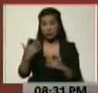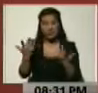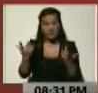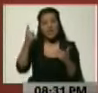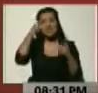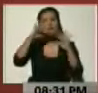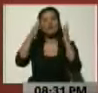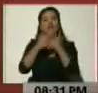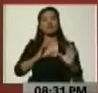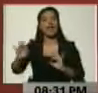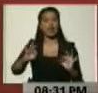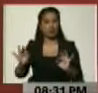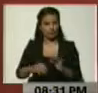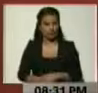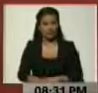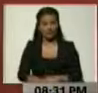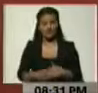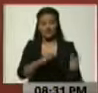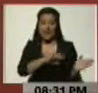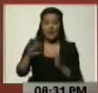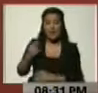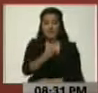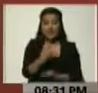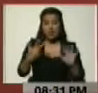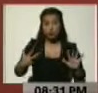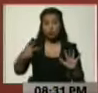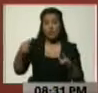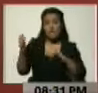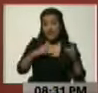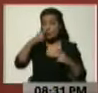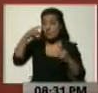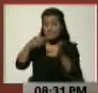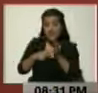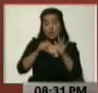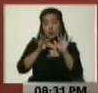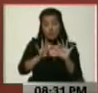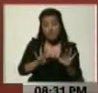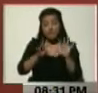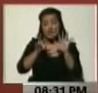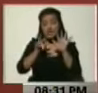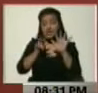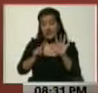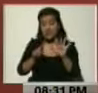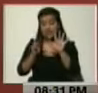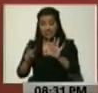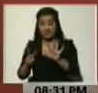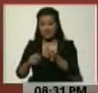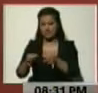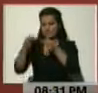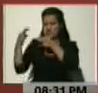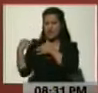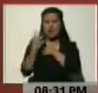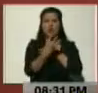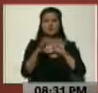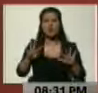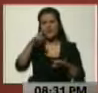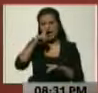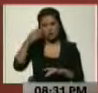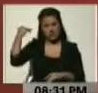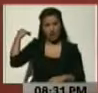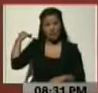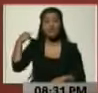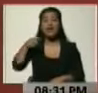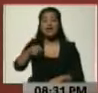28 de marzo de 1867, escuchen, es torturado, hace 49 años, es torturado y desaparecido